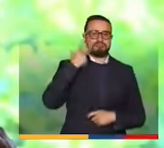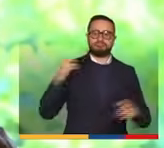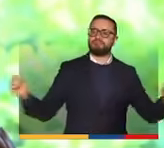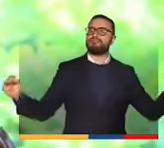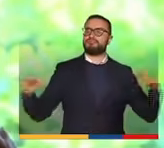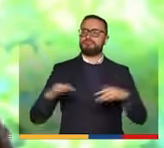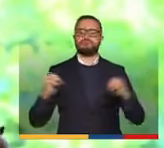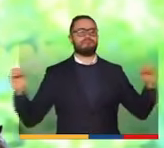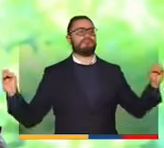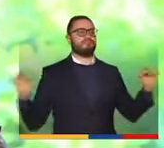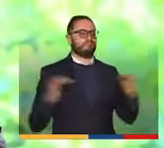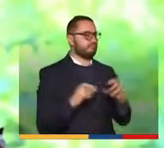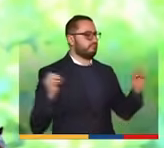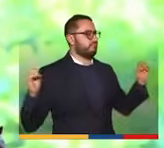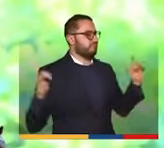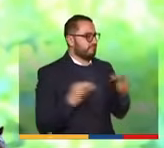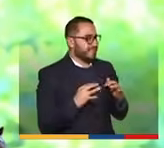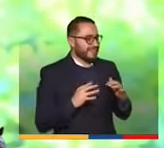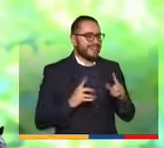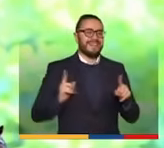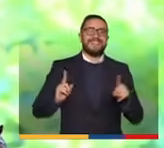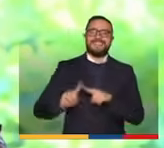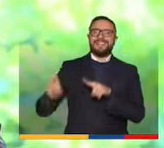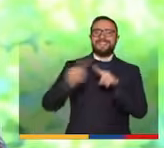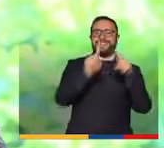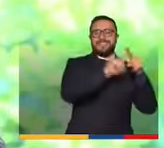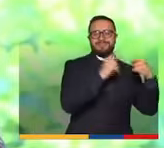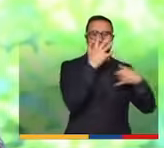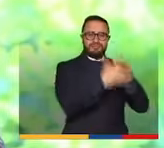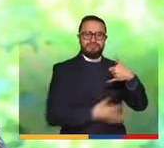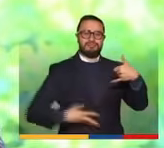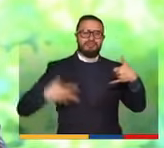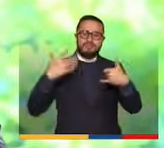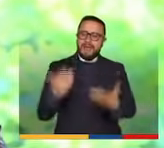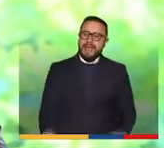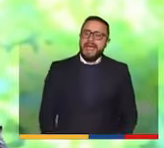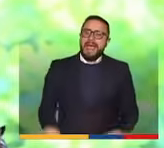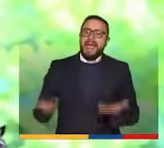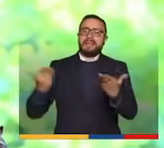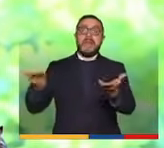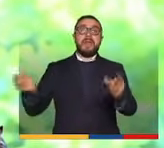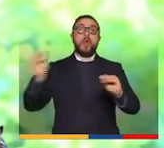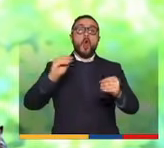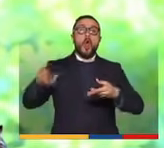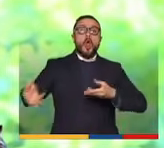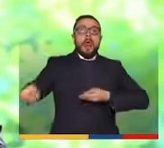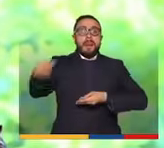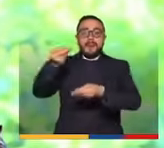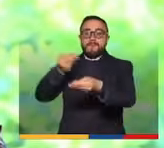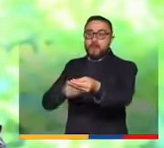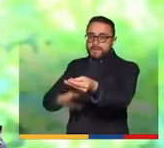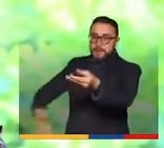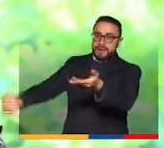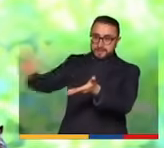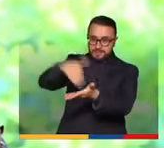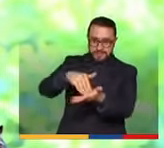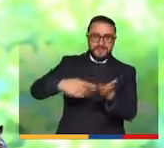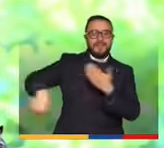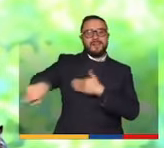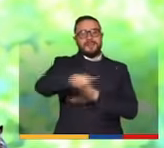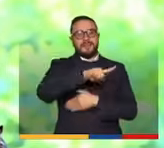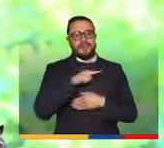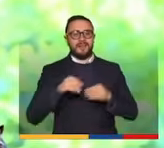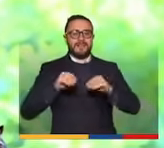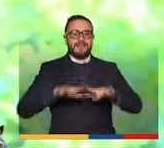diversas modalidades, entregando o devolviendo tierras al campesinado de